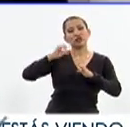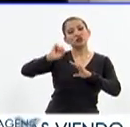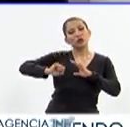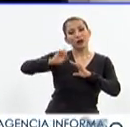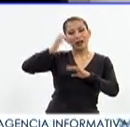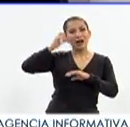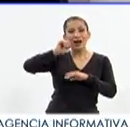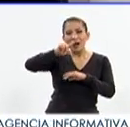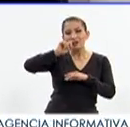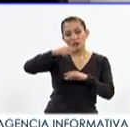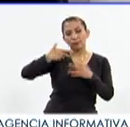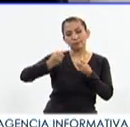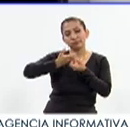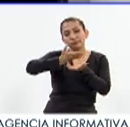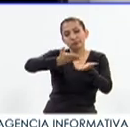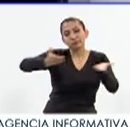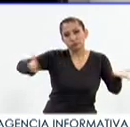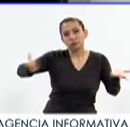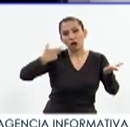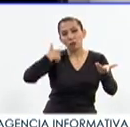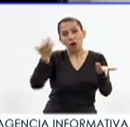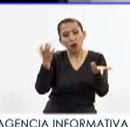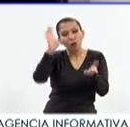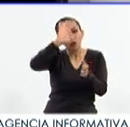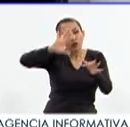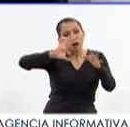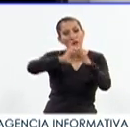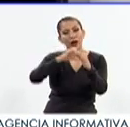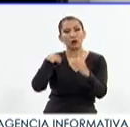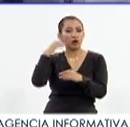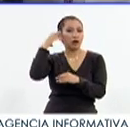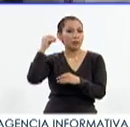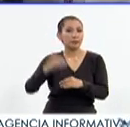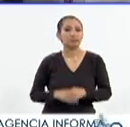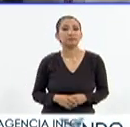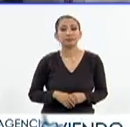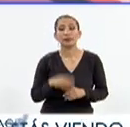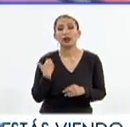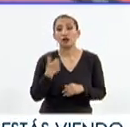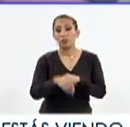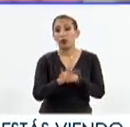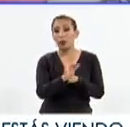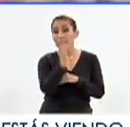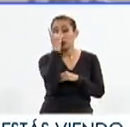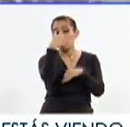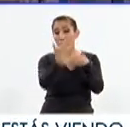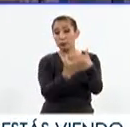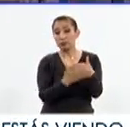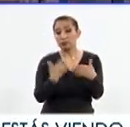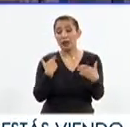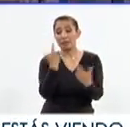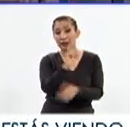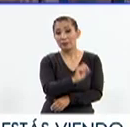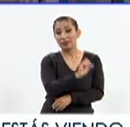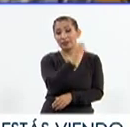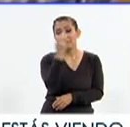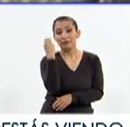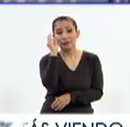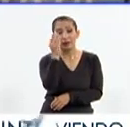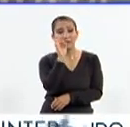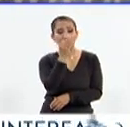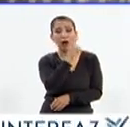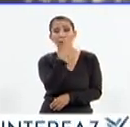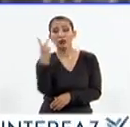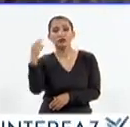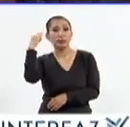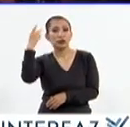sur de Jalisco y se comparte en términos culturales con el estado de Colima. La edición número 41 se realizará del 20 de febrero al